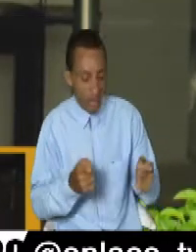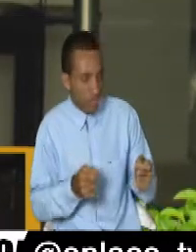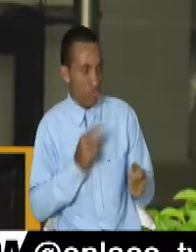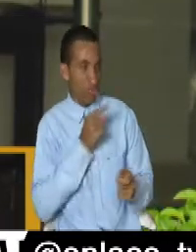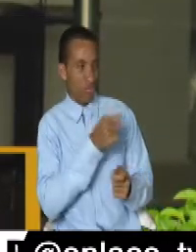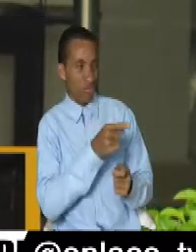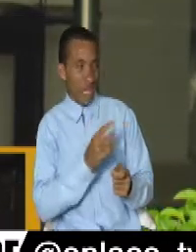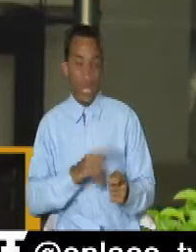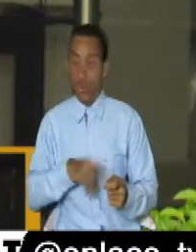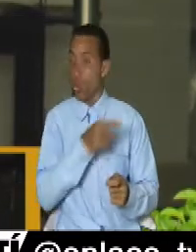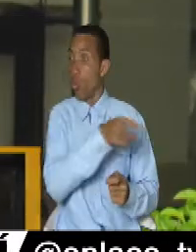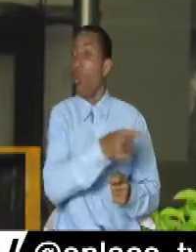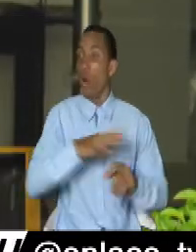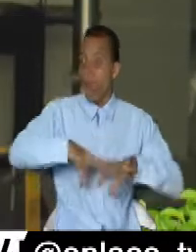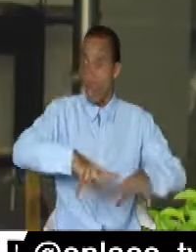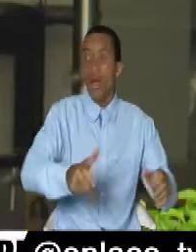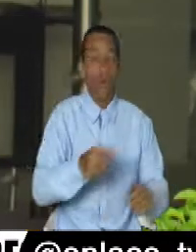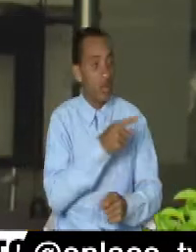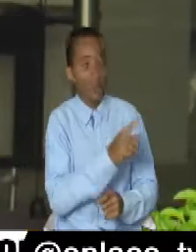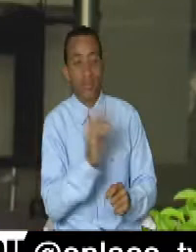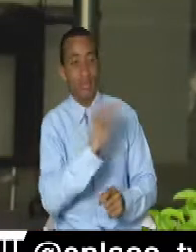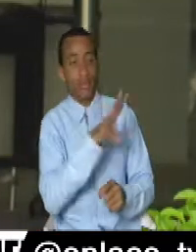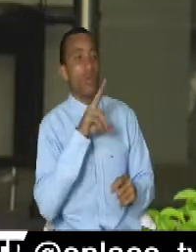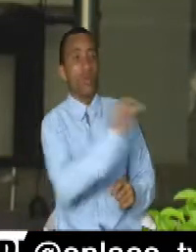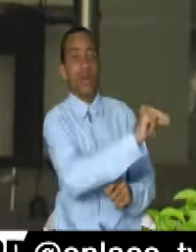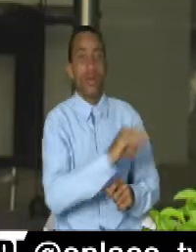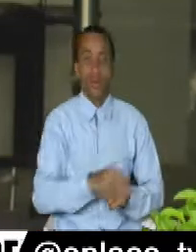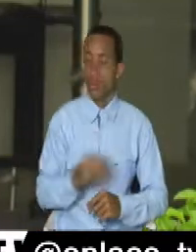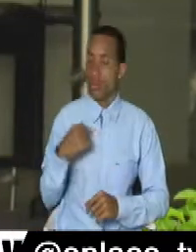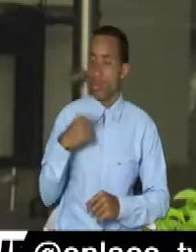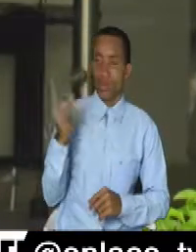es ladrón. No, yo quiero que la gente sepa que yo no soy.